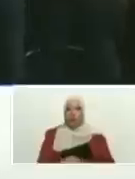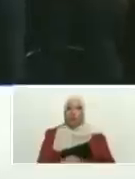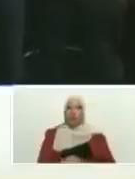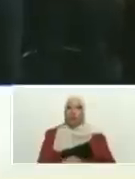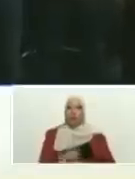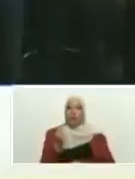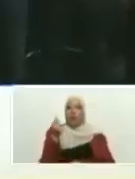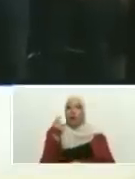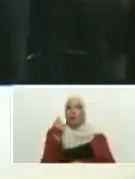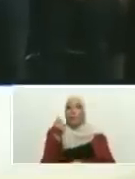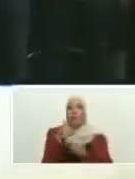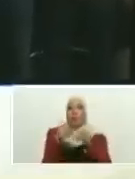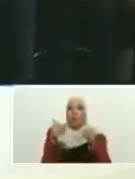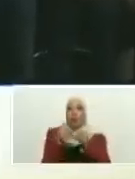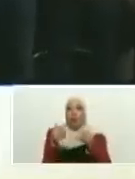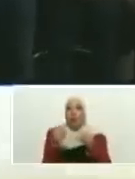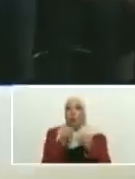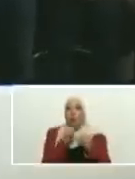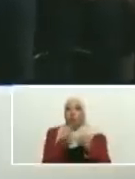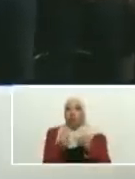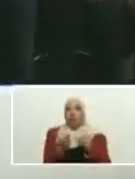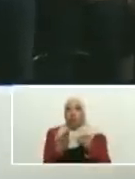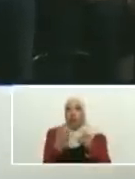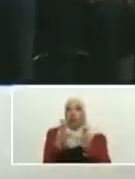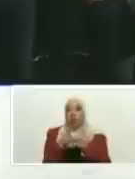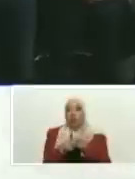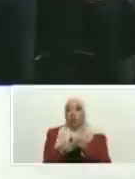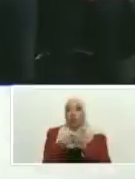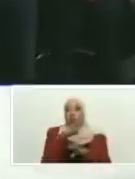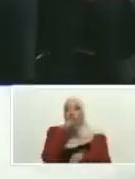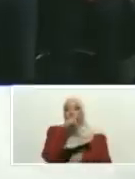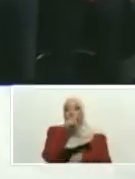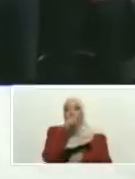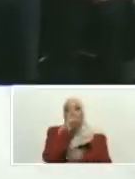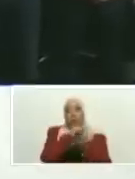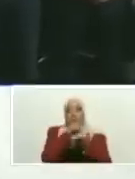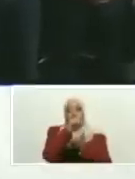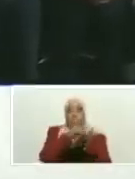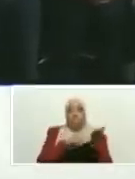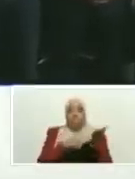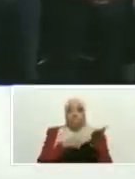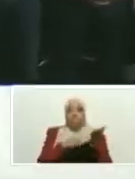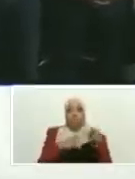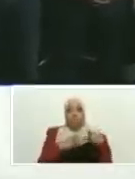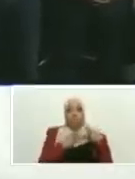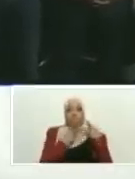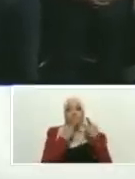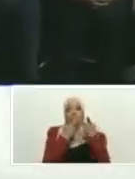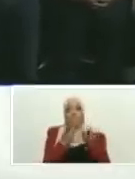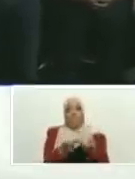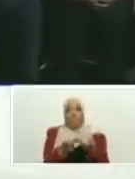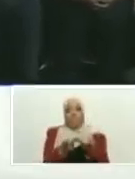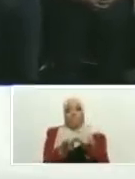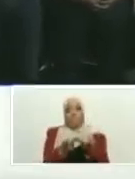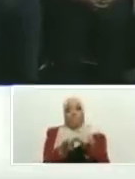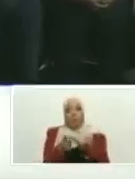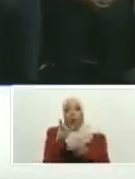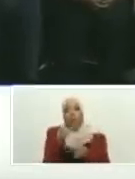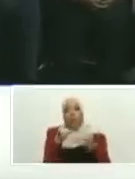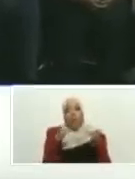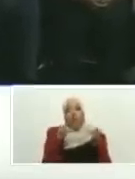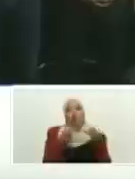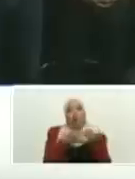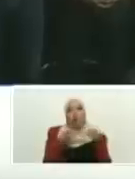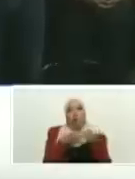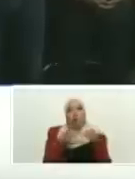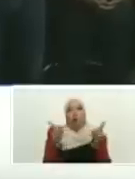Platica sucia que compra lenguas, plumas y voluntades de minorías,